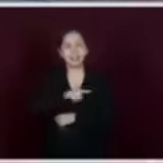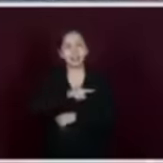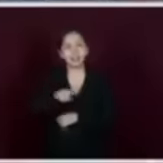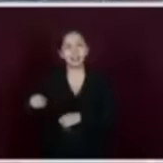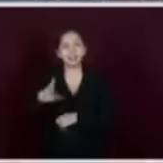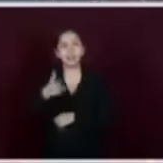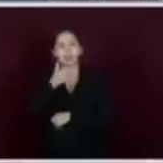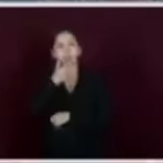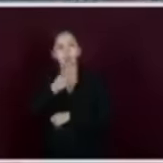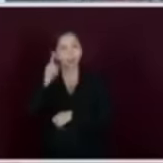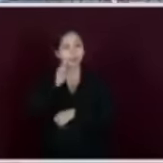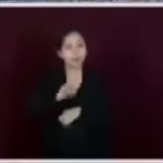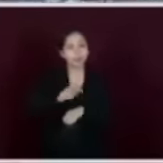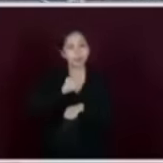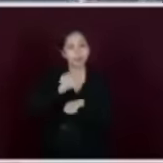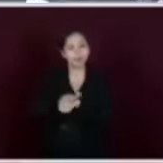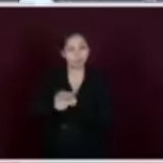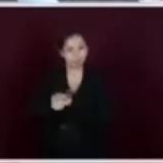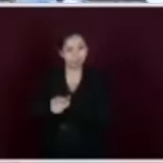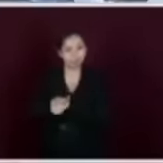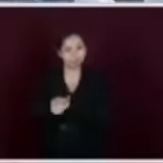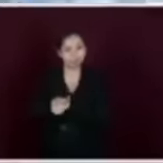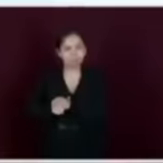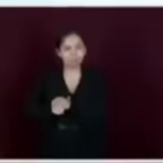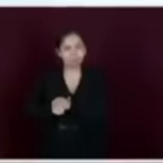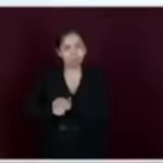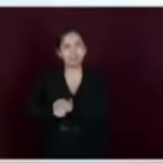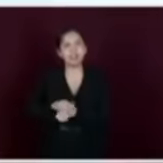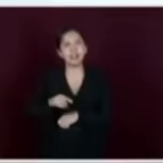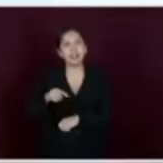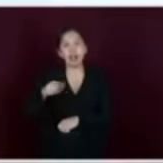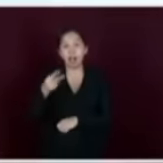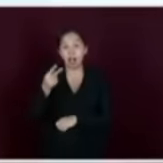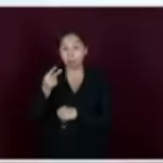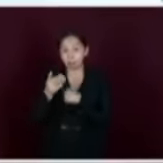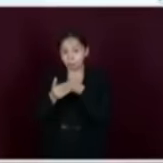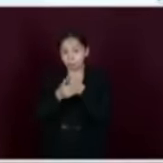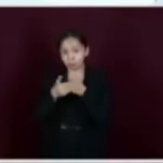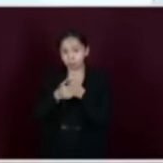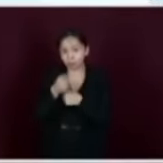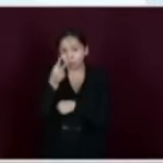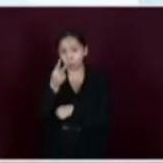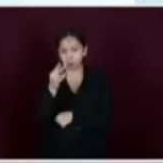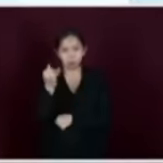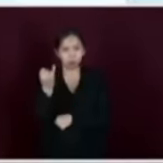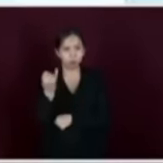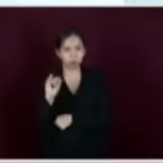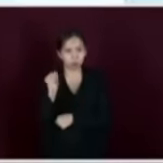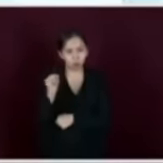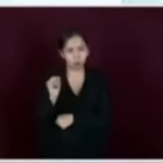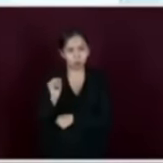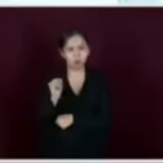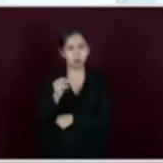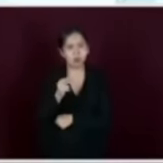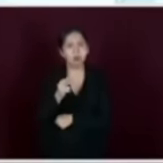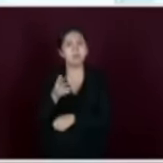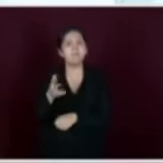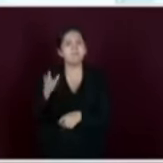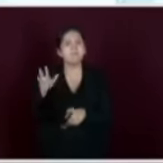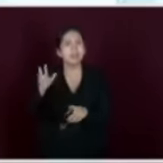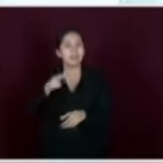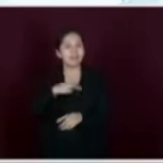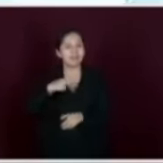Amigas y amigos, este 2 de junio vamos a